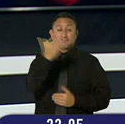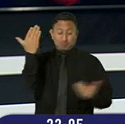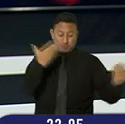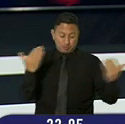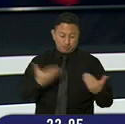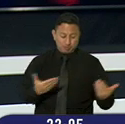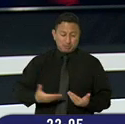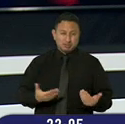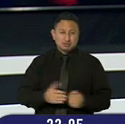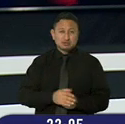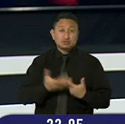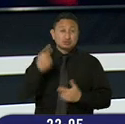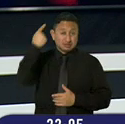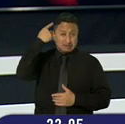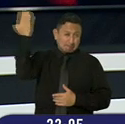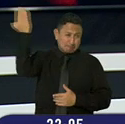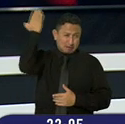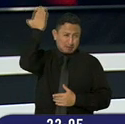especialmente en la cabeza.